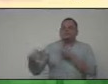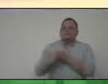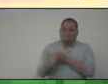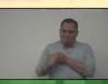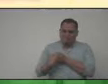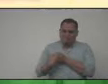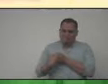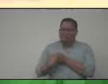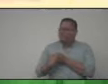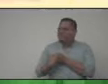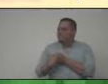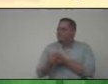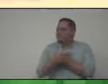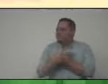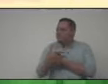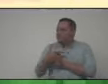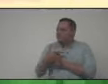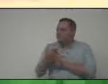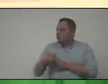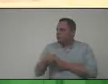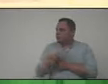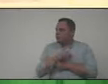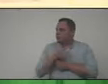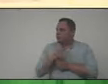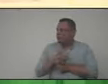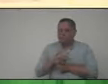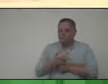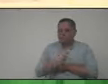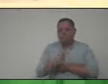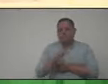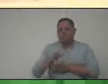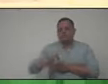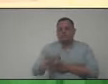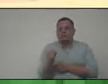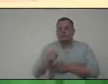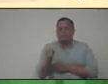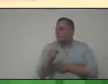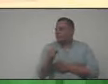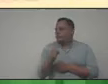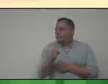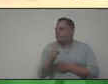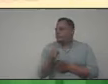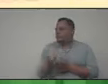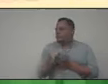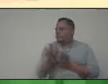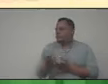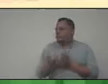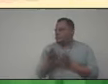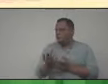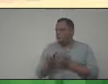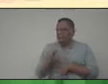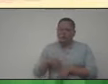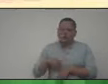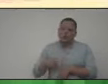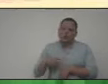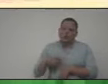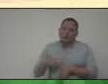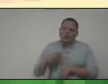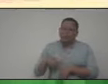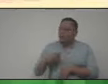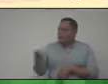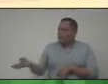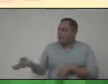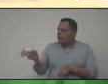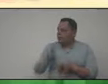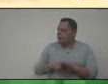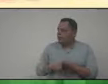que de pronto los pacientes, nuestros usuarios salían de una consulta en Bogotá y tenían que esperar un poco de tiempo para que el